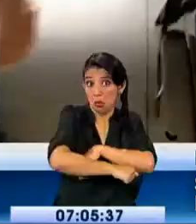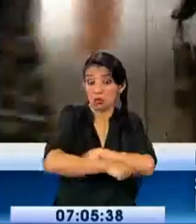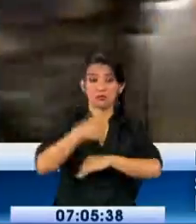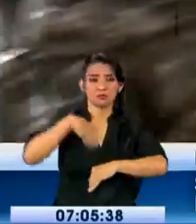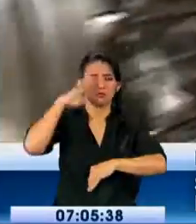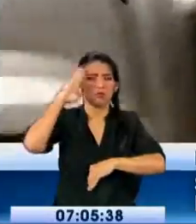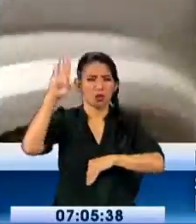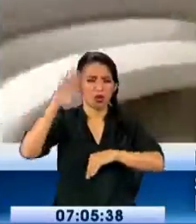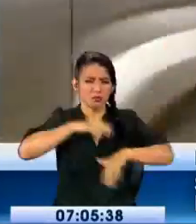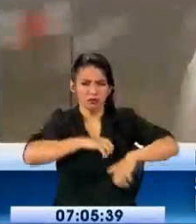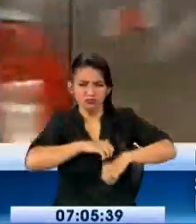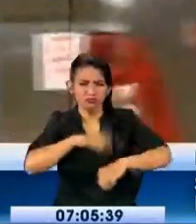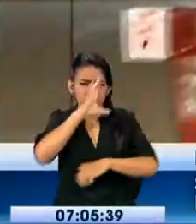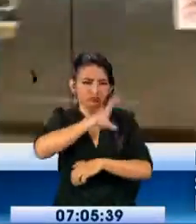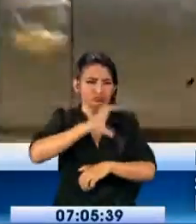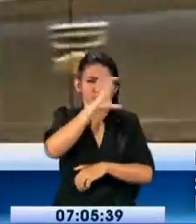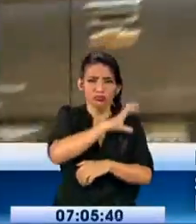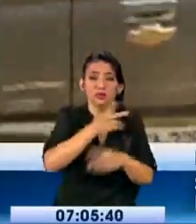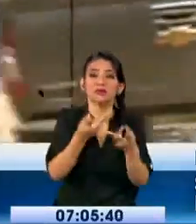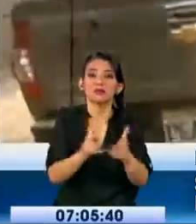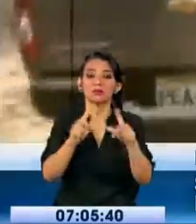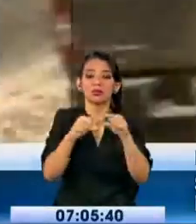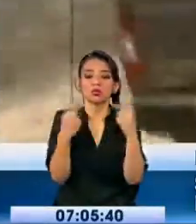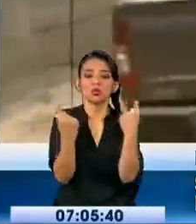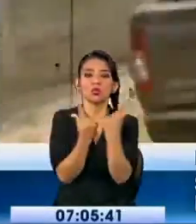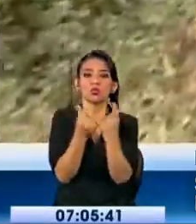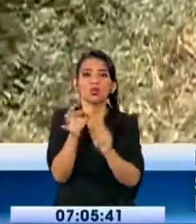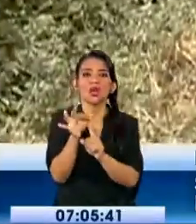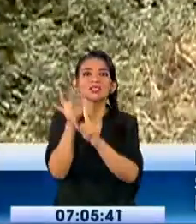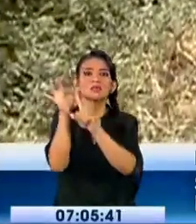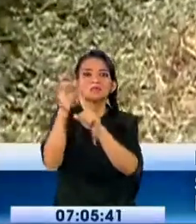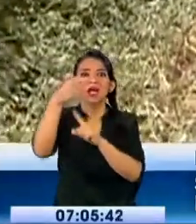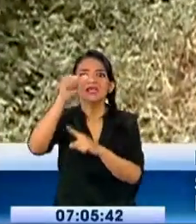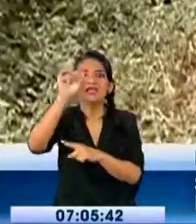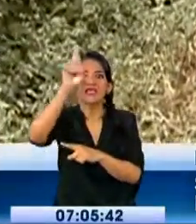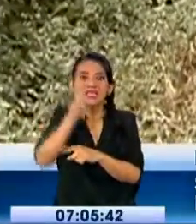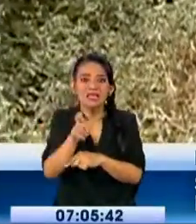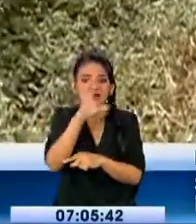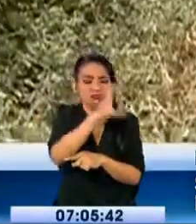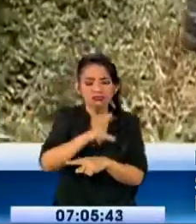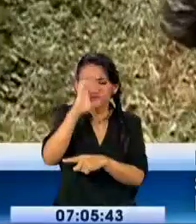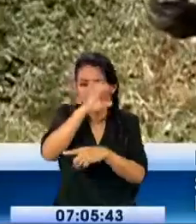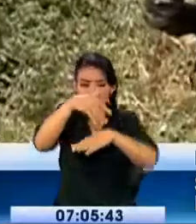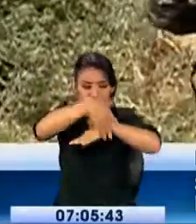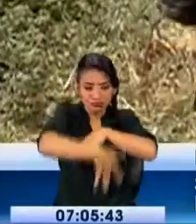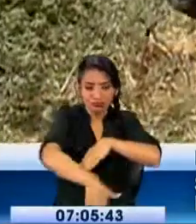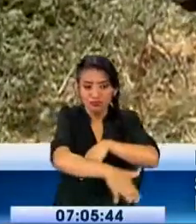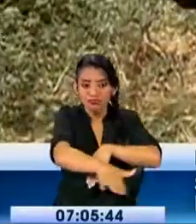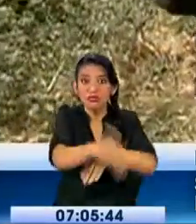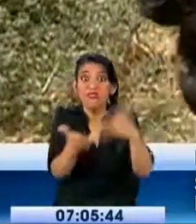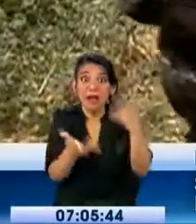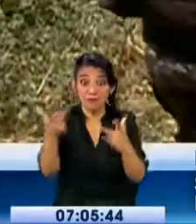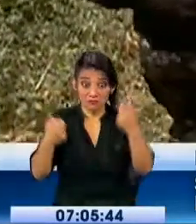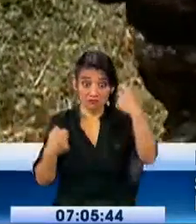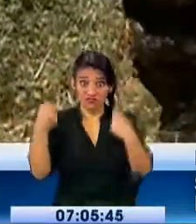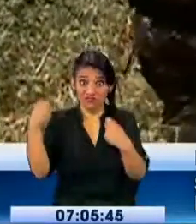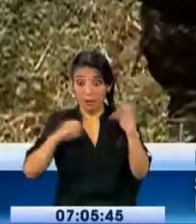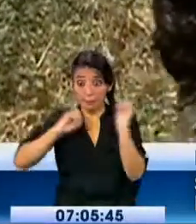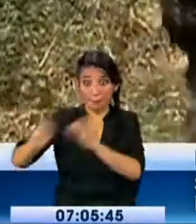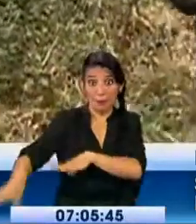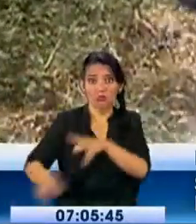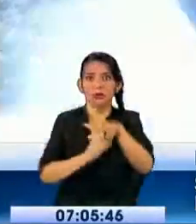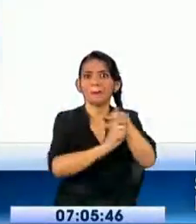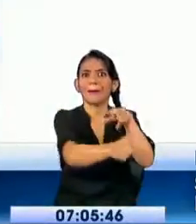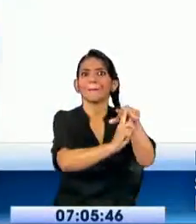de búsqueda se sumaron elementos del grupo de operaciones especiales, quienes rastreaban la quebrada por donde, abandonando el vehículo, intentaron fugar